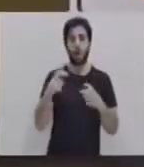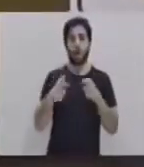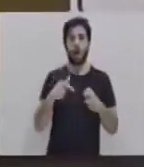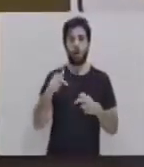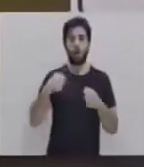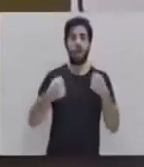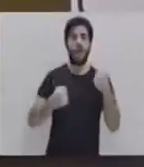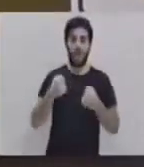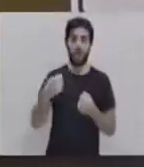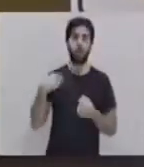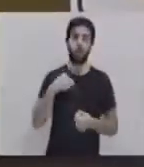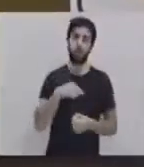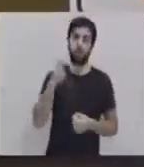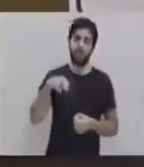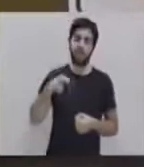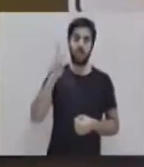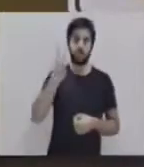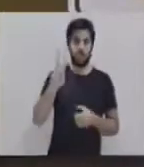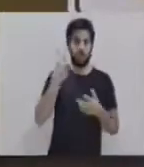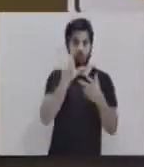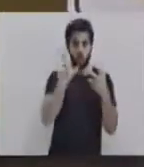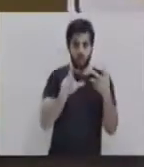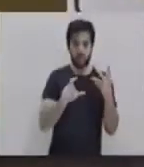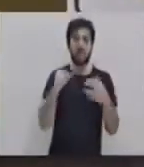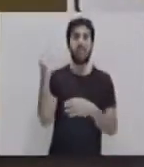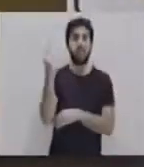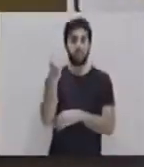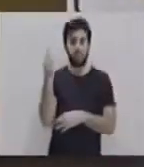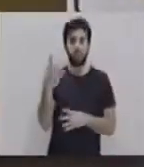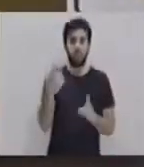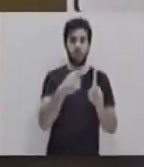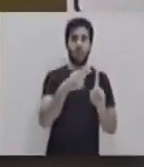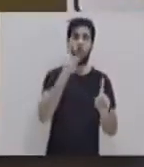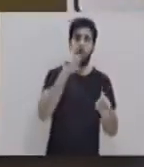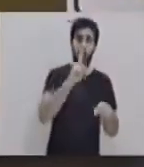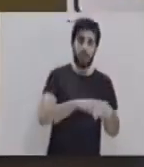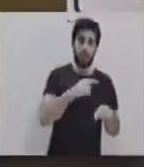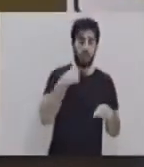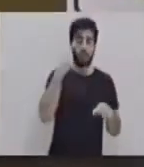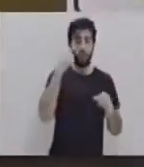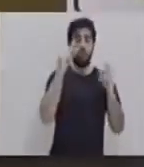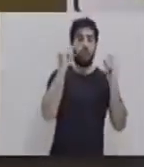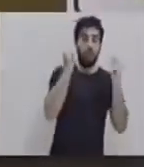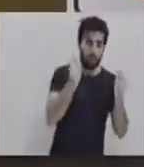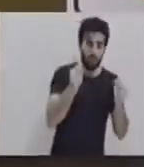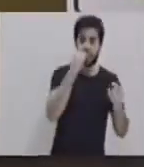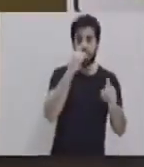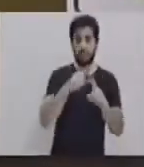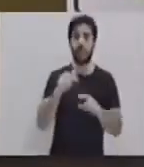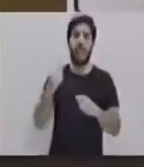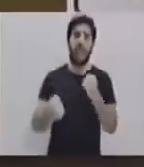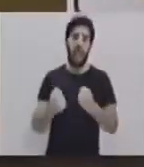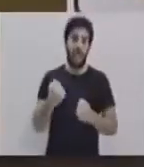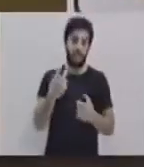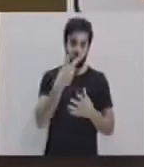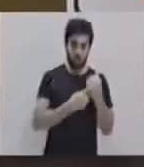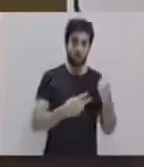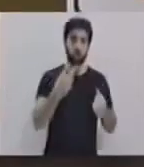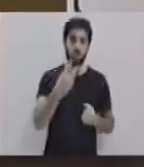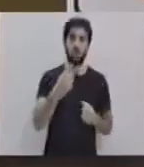del vehículo, nosotros necesitamos dos cosas esenciales, ¿verdad? Un tiempo de reacción tanto de nosotros como del